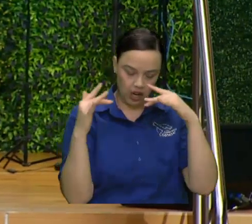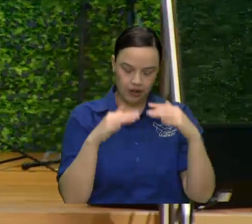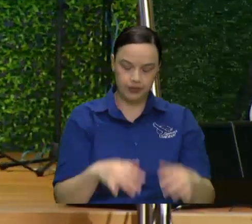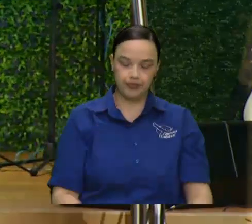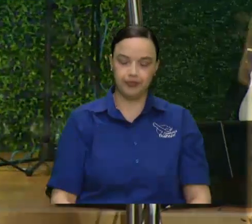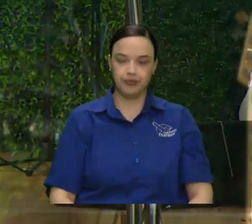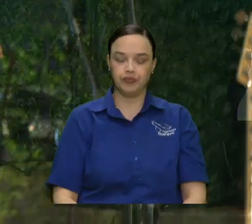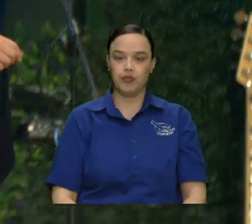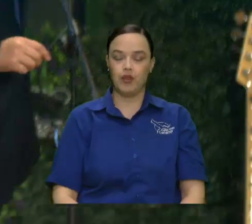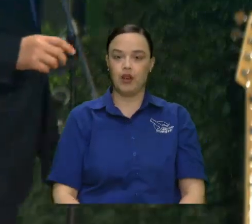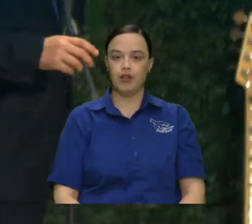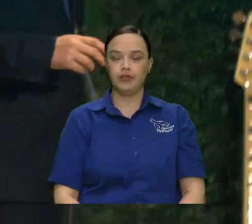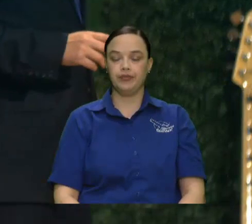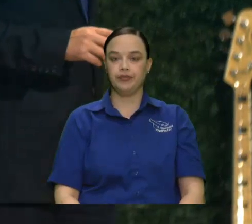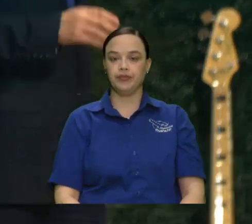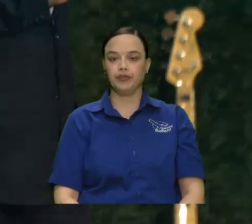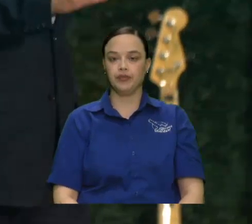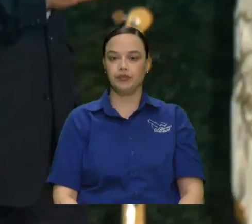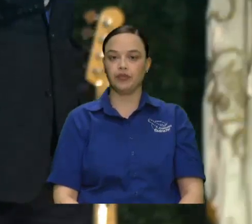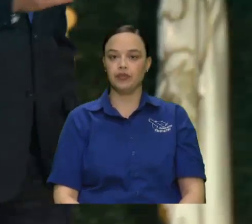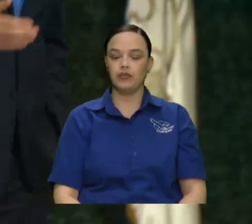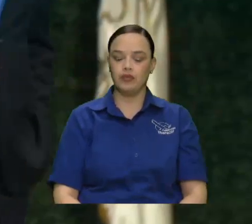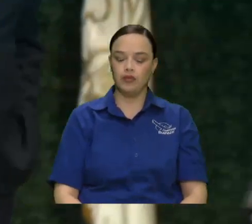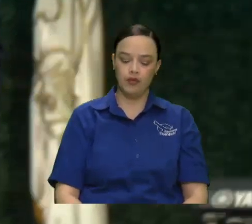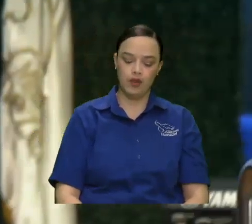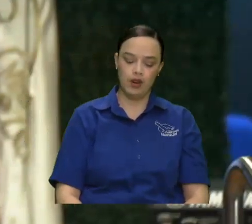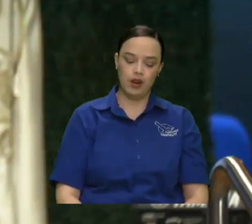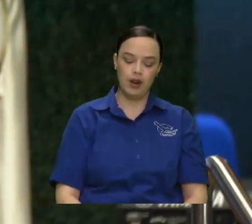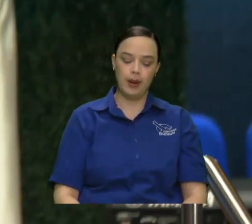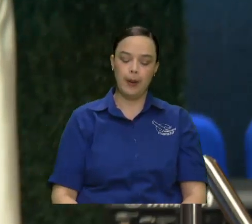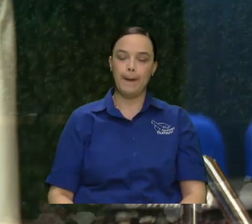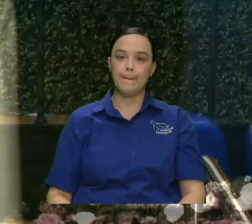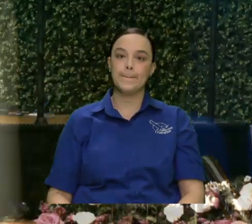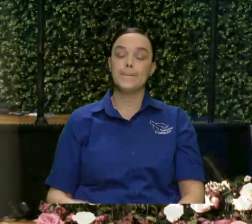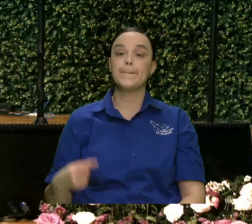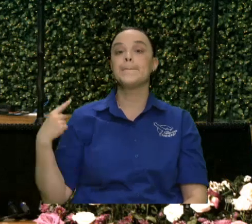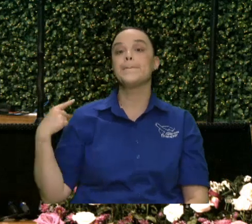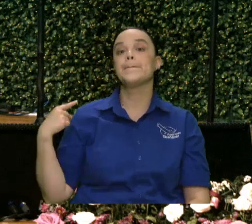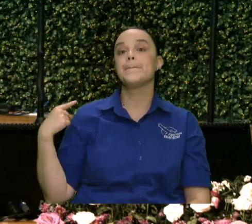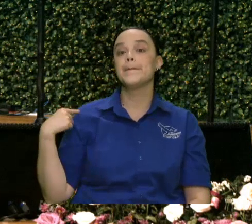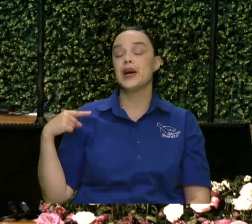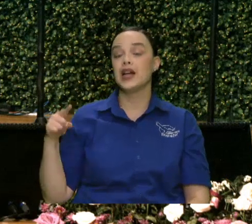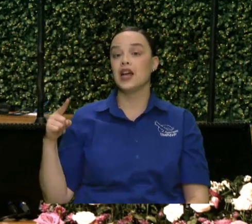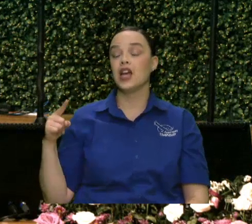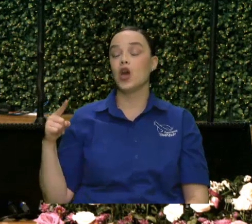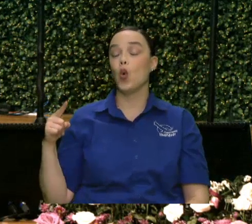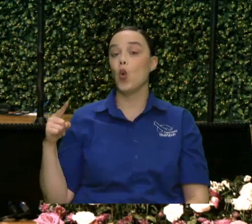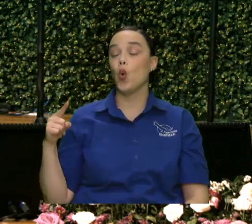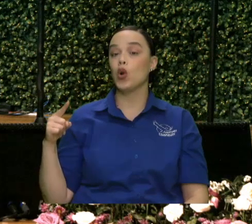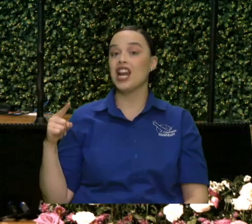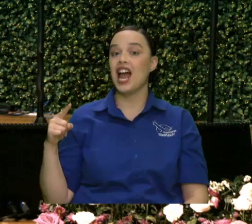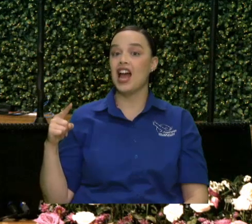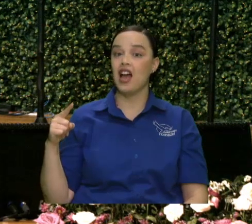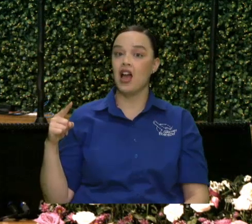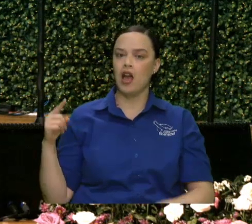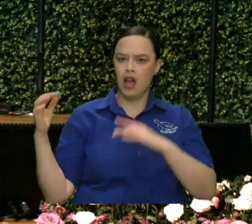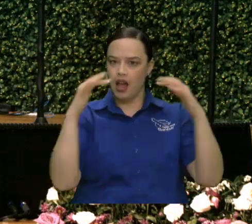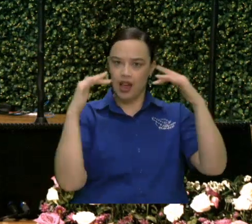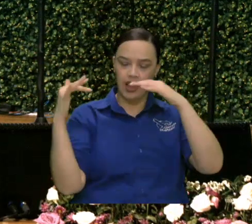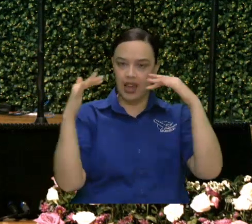soy bueno para eso pero regularmente para que una guerra sea justa se podría decir que debería estar uno contra